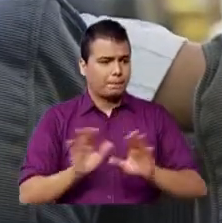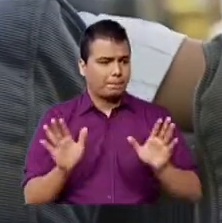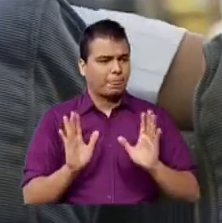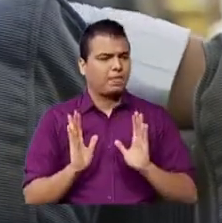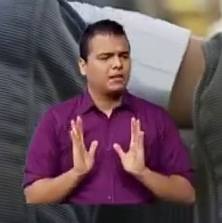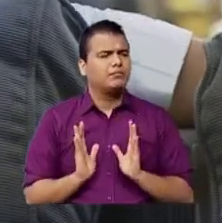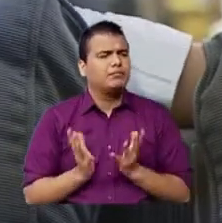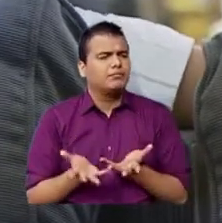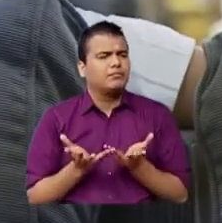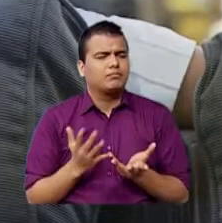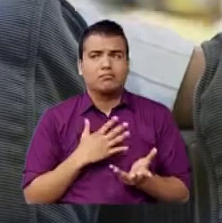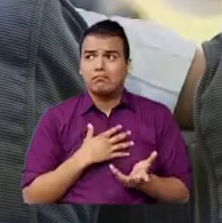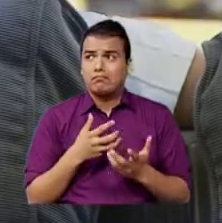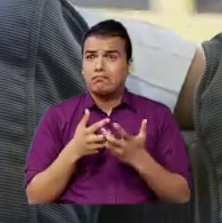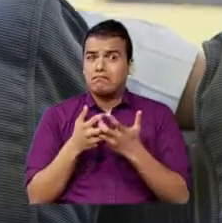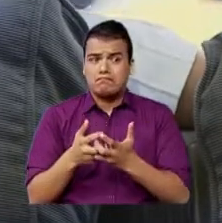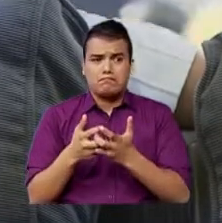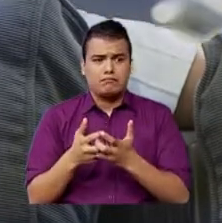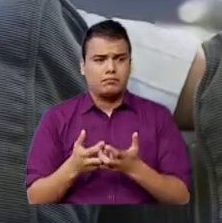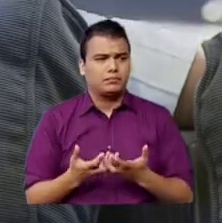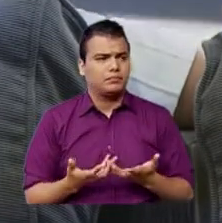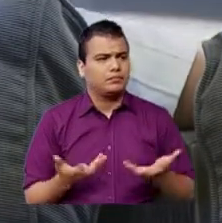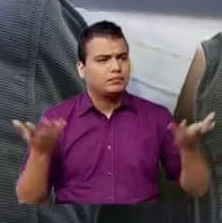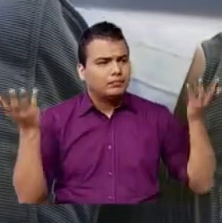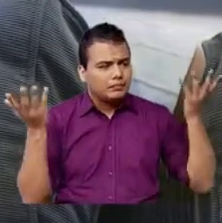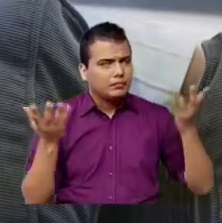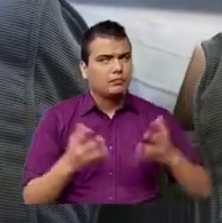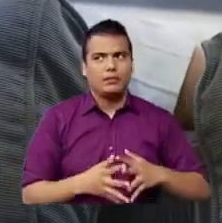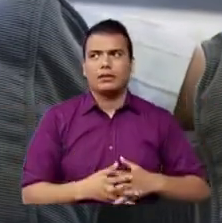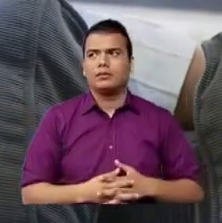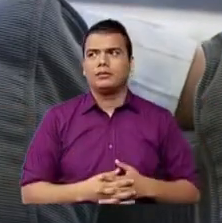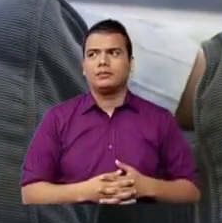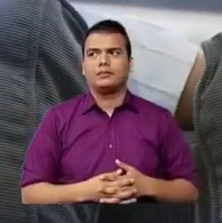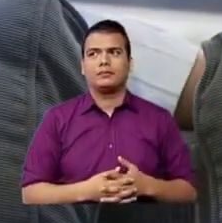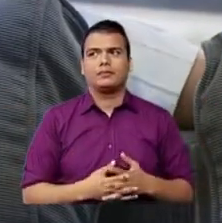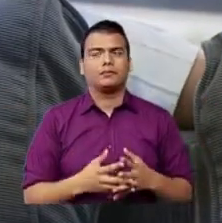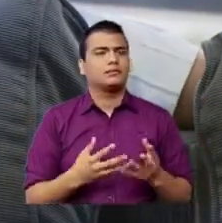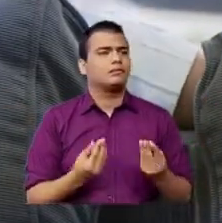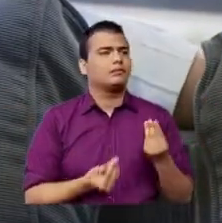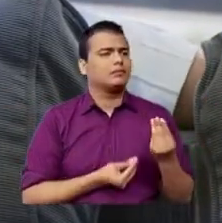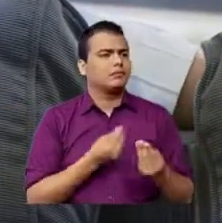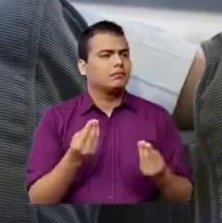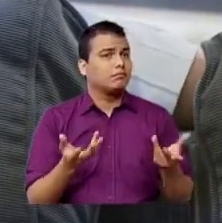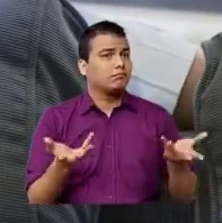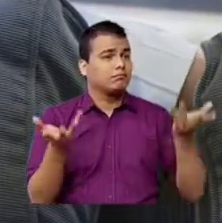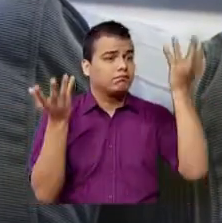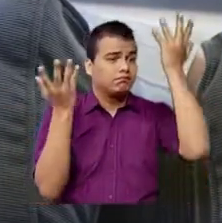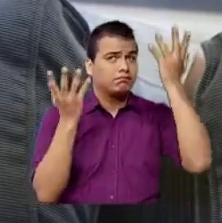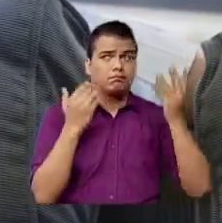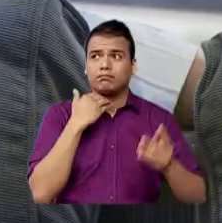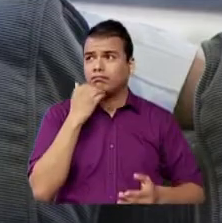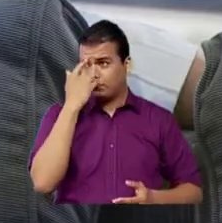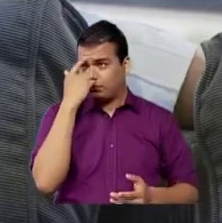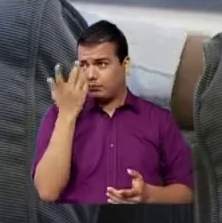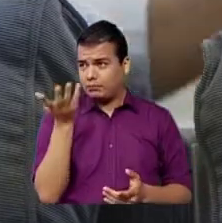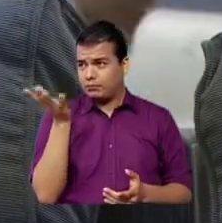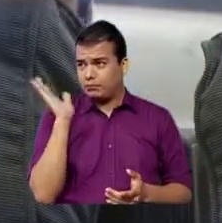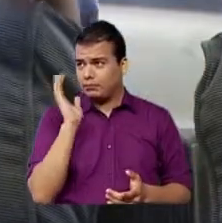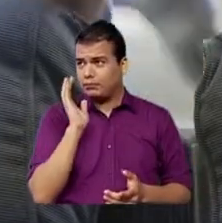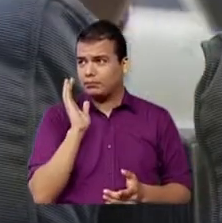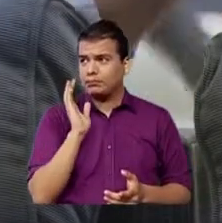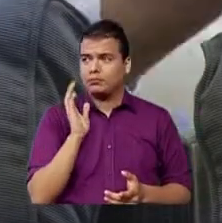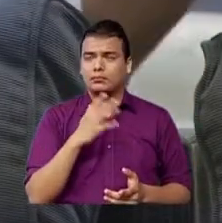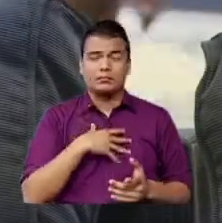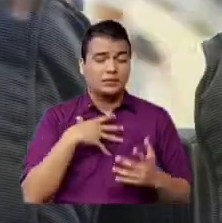como yo que no sabemos, entonces, por ejemplo, ¿qué hacemos? Digamos, no sé, estoy